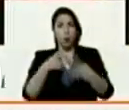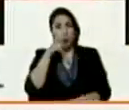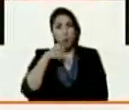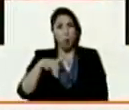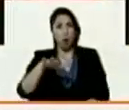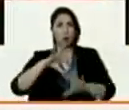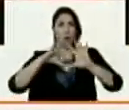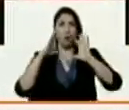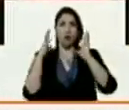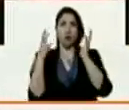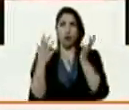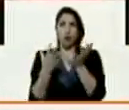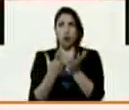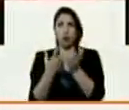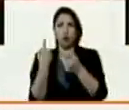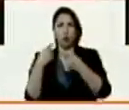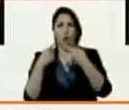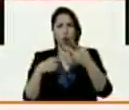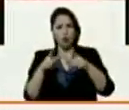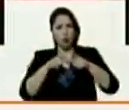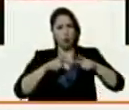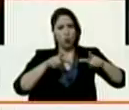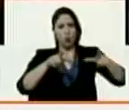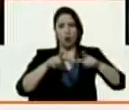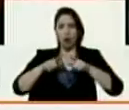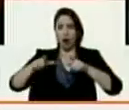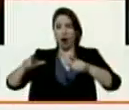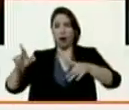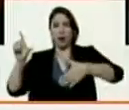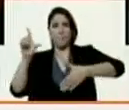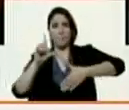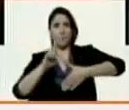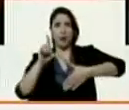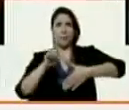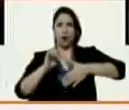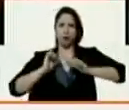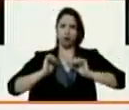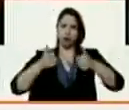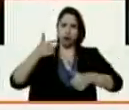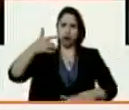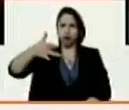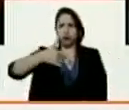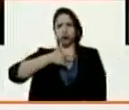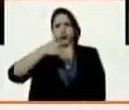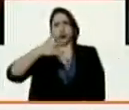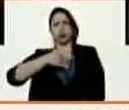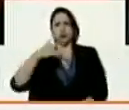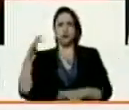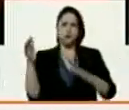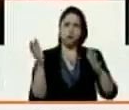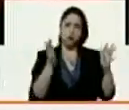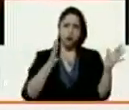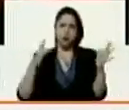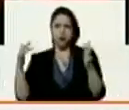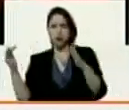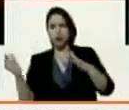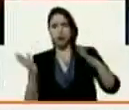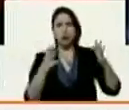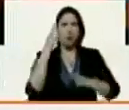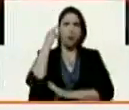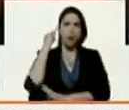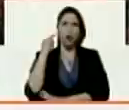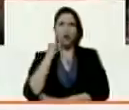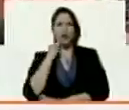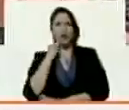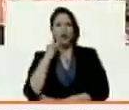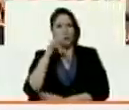mundo, que en otros sitios de América, comienza a sentirse la brisa bolivariana, la